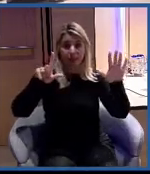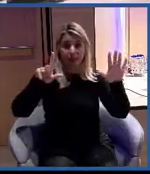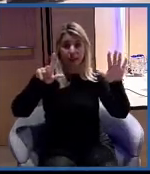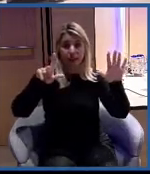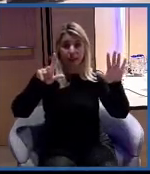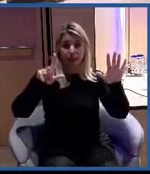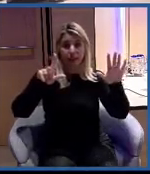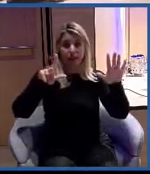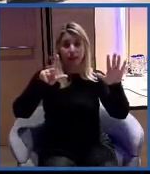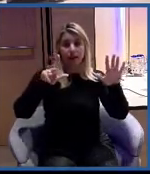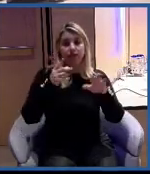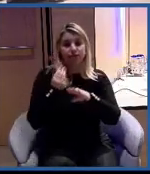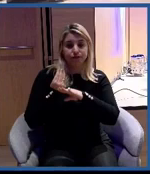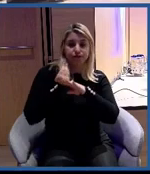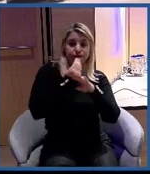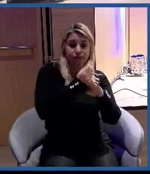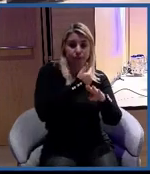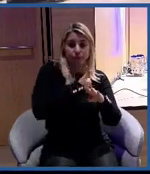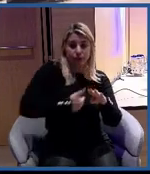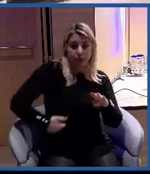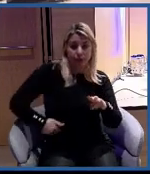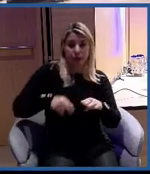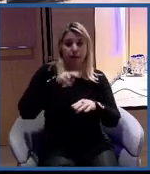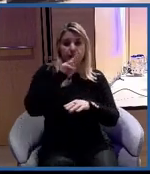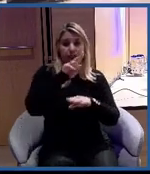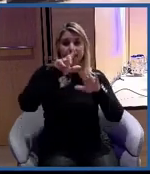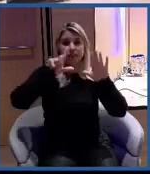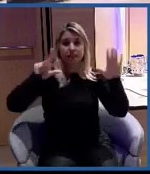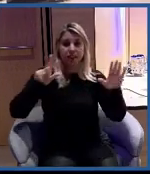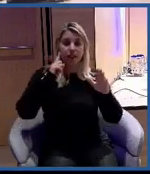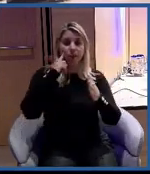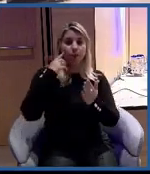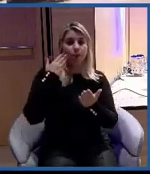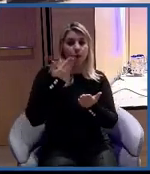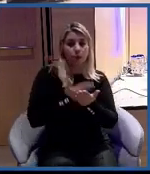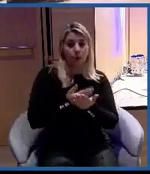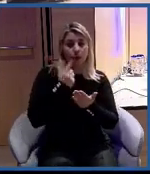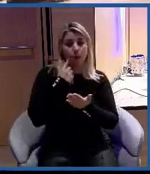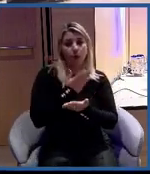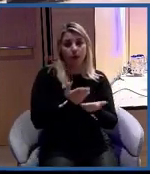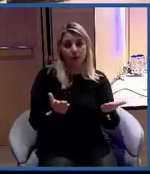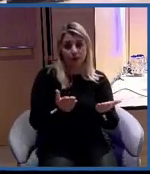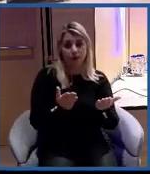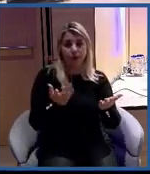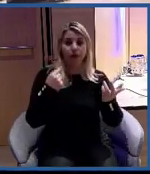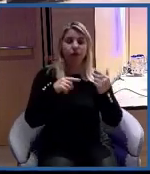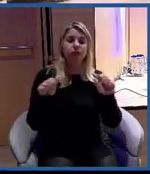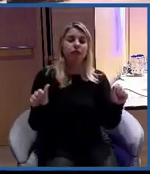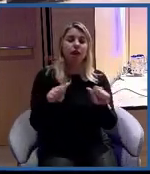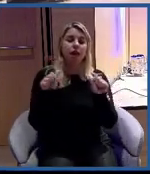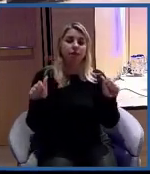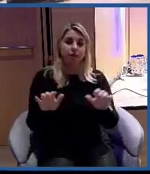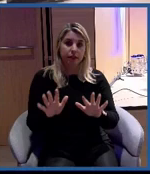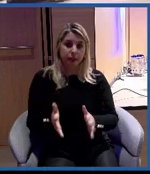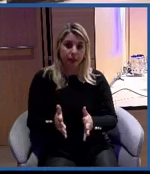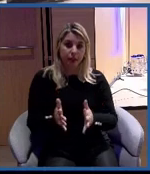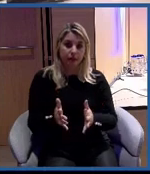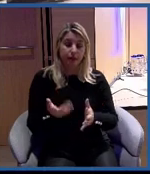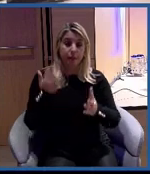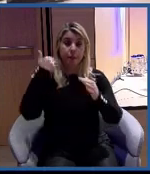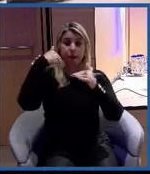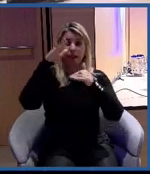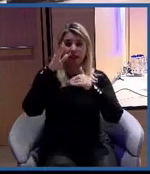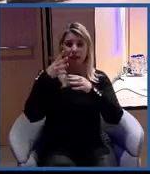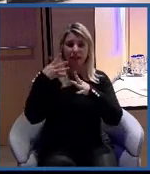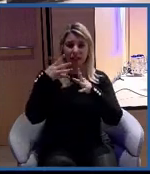a presidente Por ende teníamos 27 propuestas que Mostrar qué hicimos y y el mayor